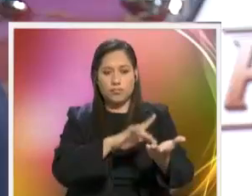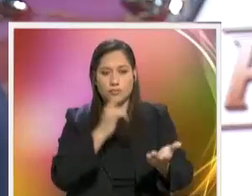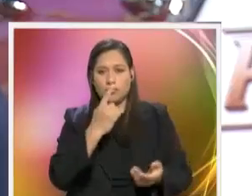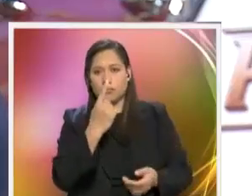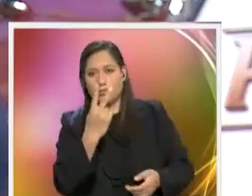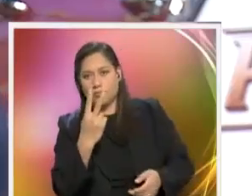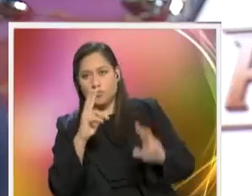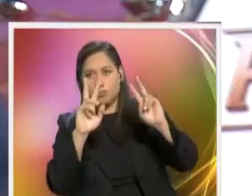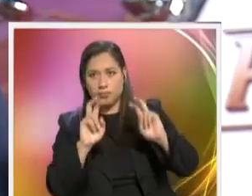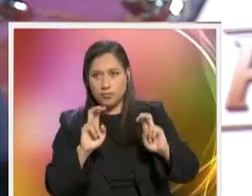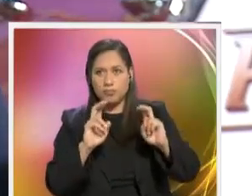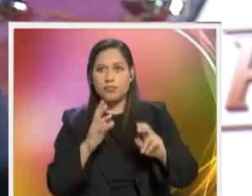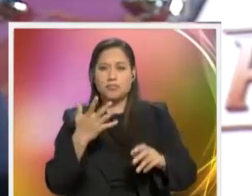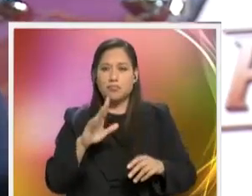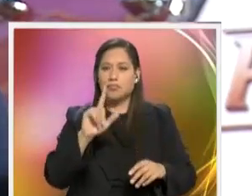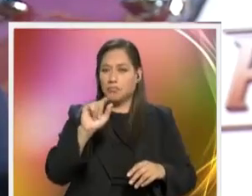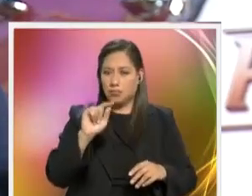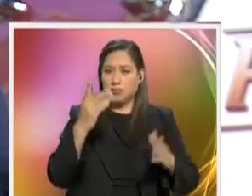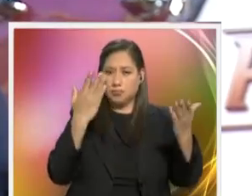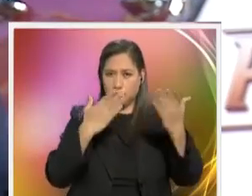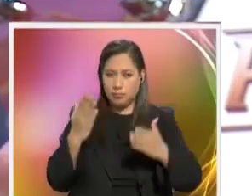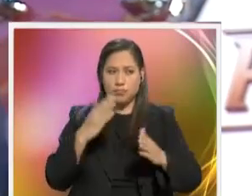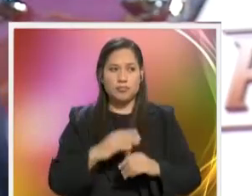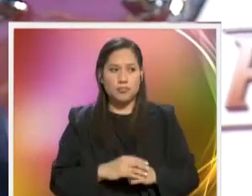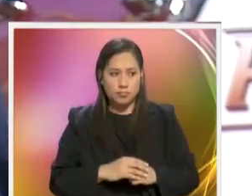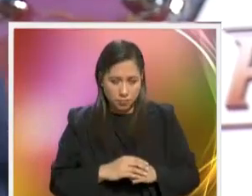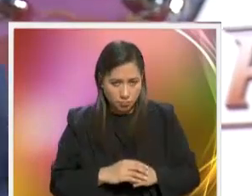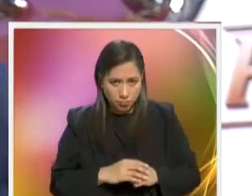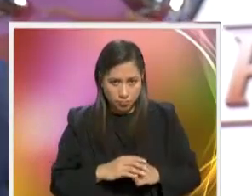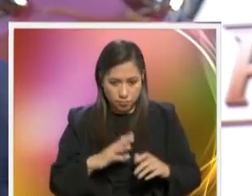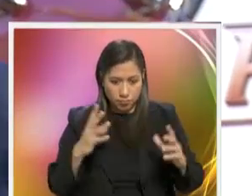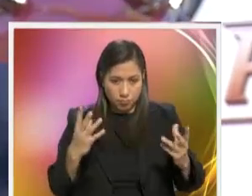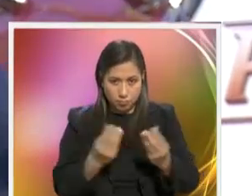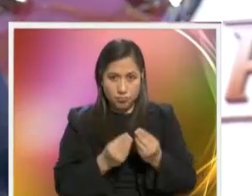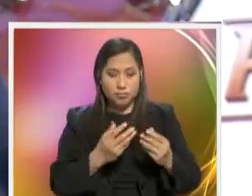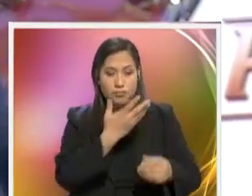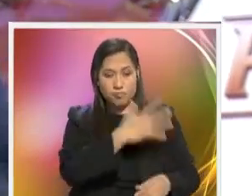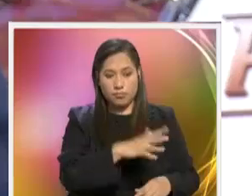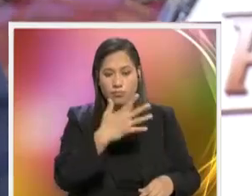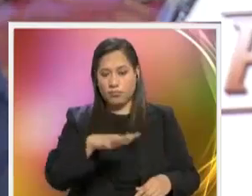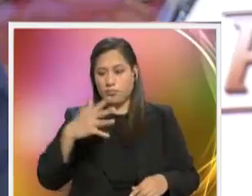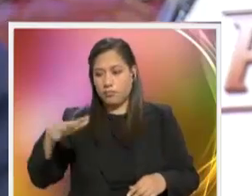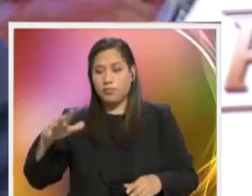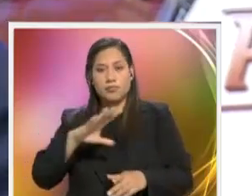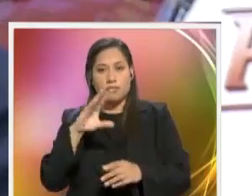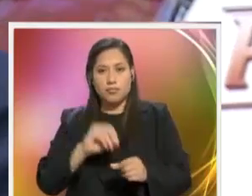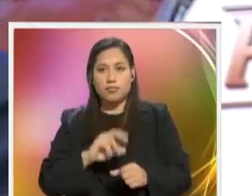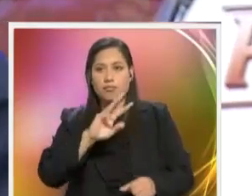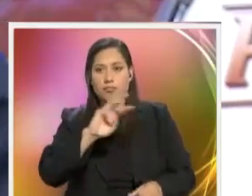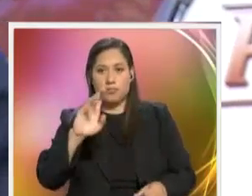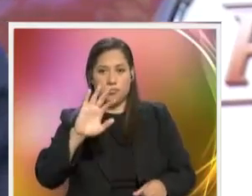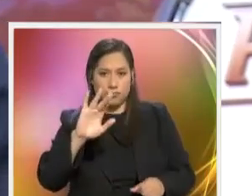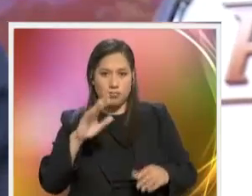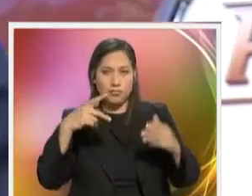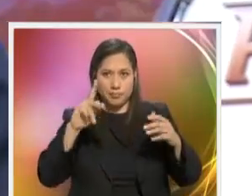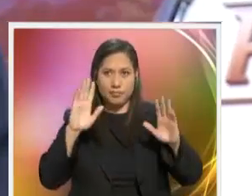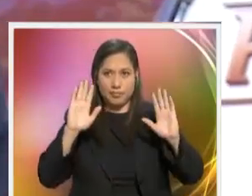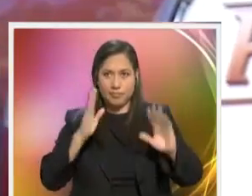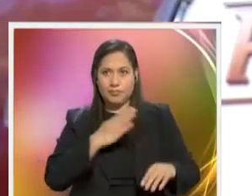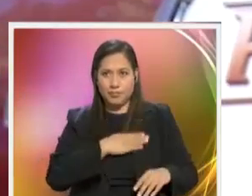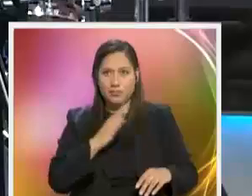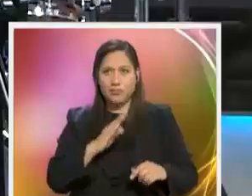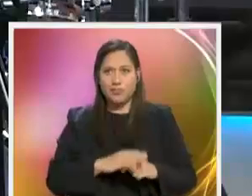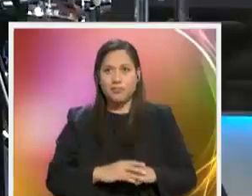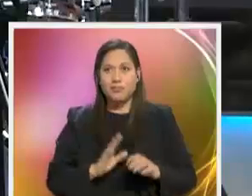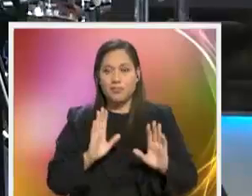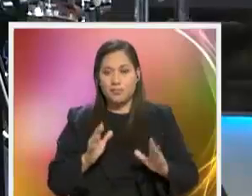2 éxitos. Estamos hablando de como 70 éxitos. Si fueran los 10 de cada 10 discos seríamos 350, pero bueno, yo creo que